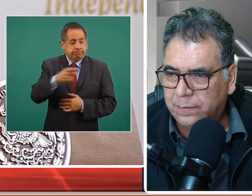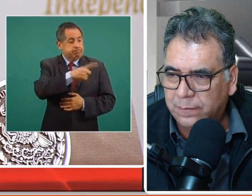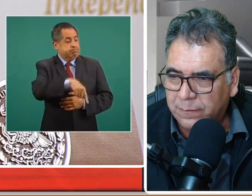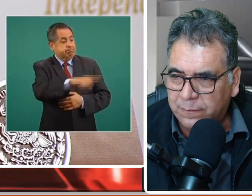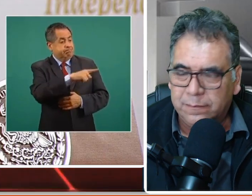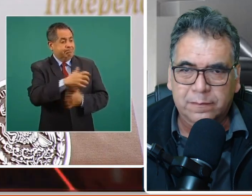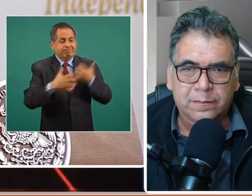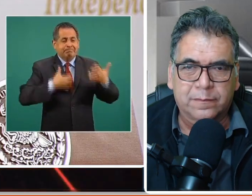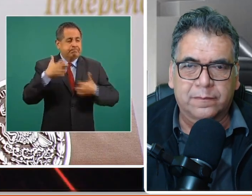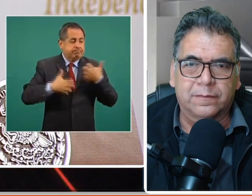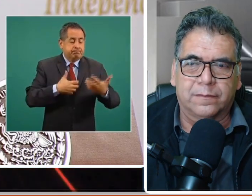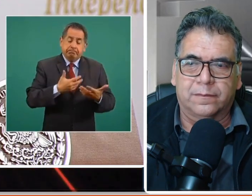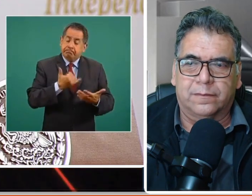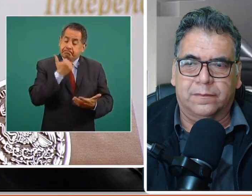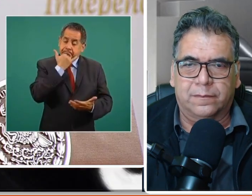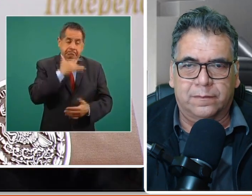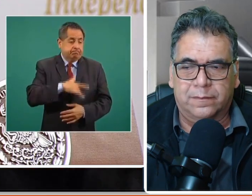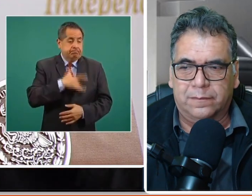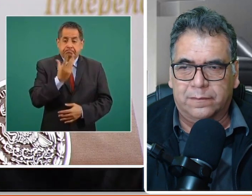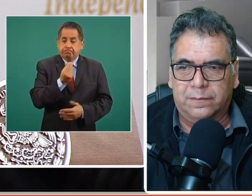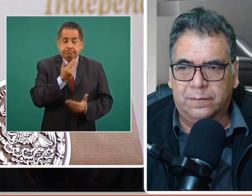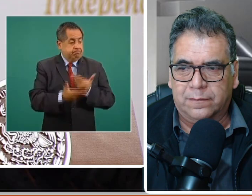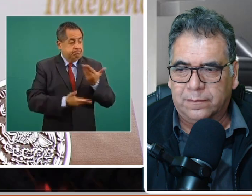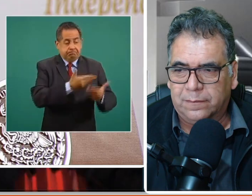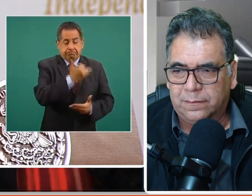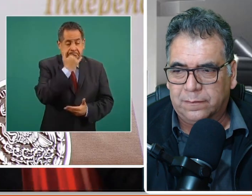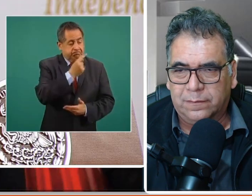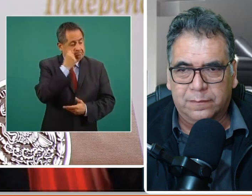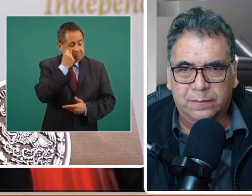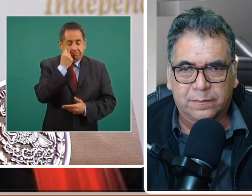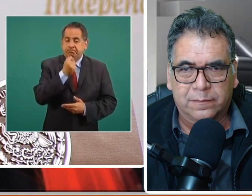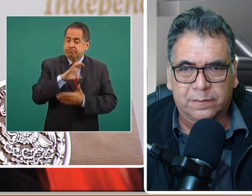las molestias que esto ocasiona, pero